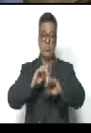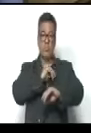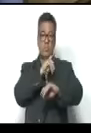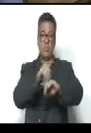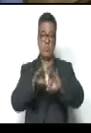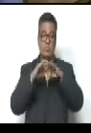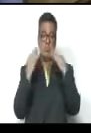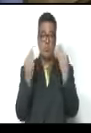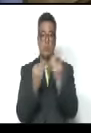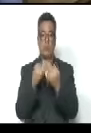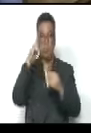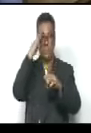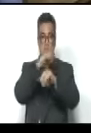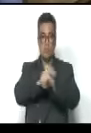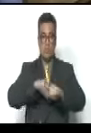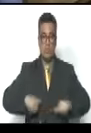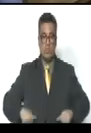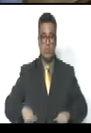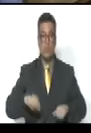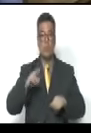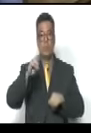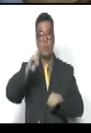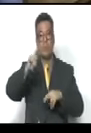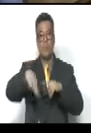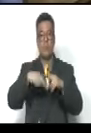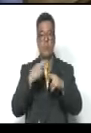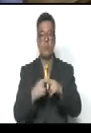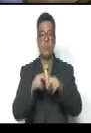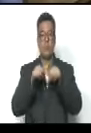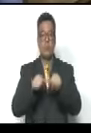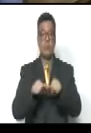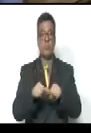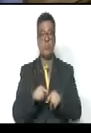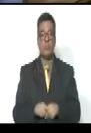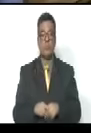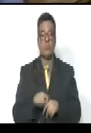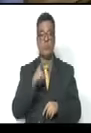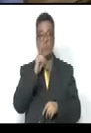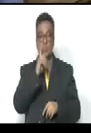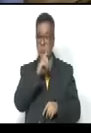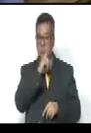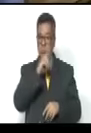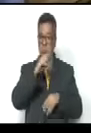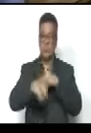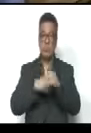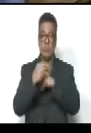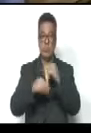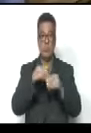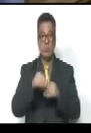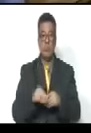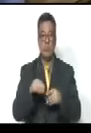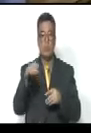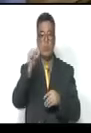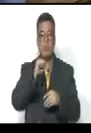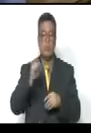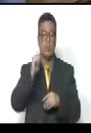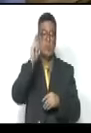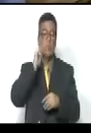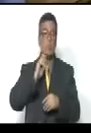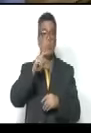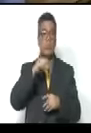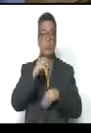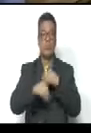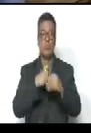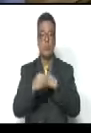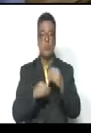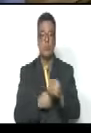Armadas, sucursal Balneario Puerto Nuevo, actualmente denominada Establecimiento Naval Simón Bolívar, de acuerdo